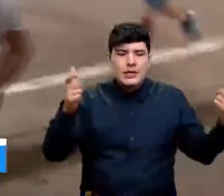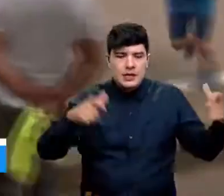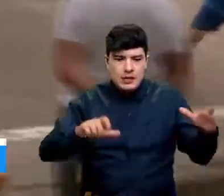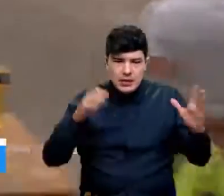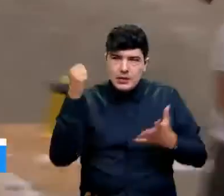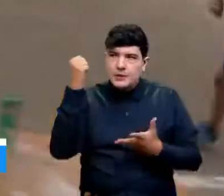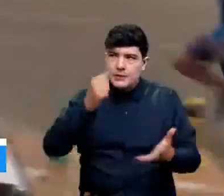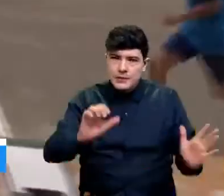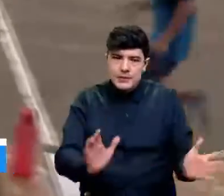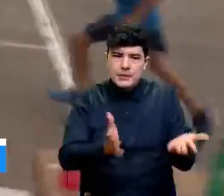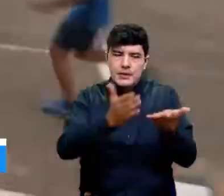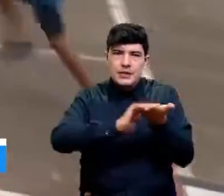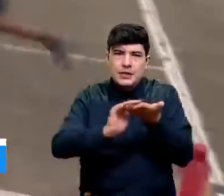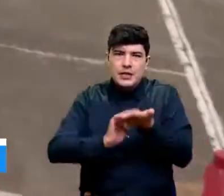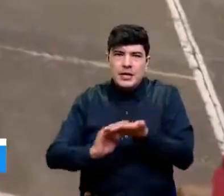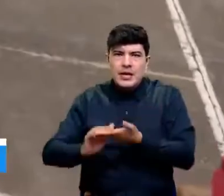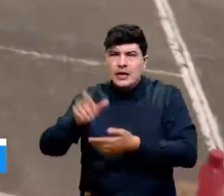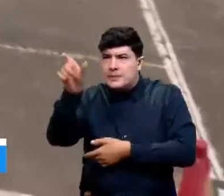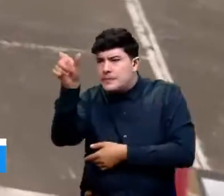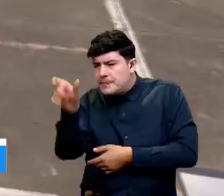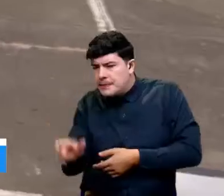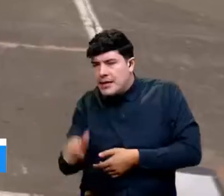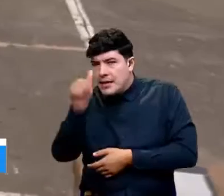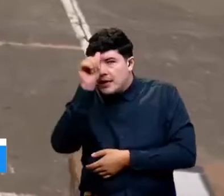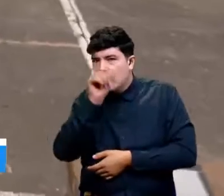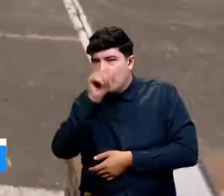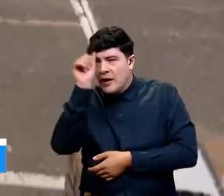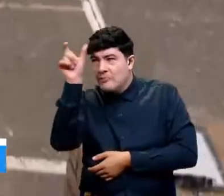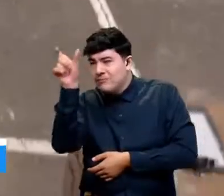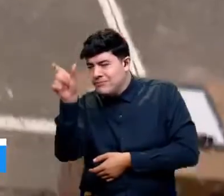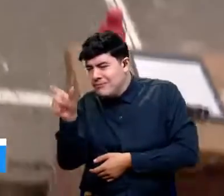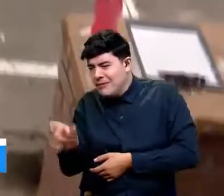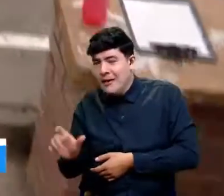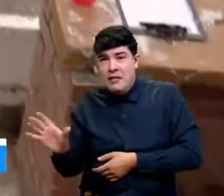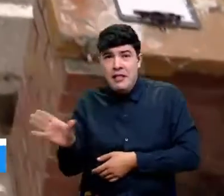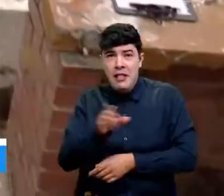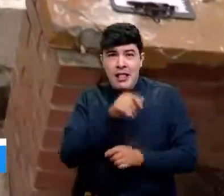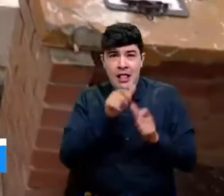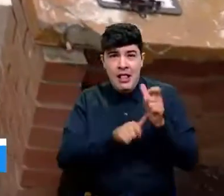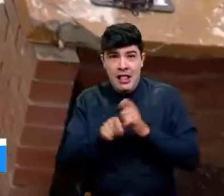realiza todos los domingos con las puertas abiertas para los interesados.